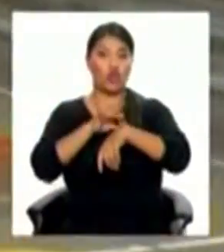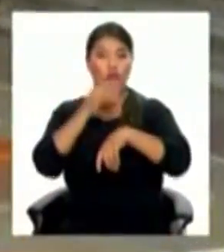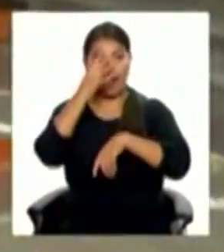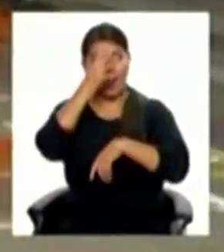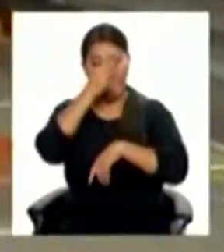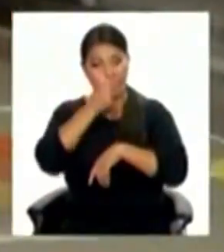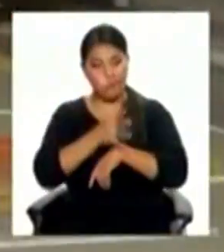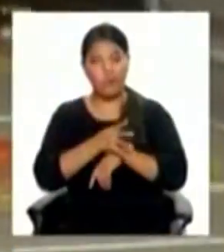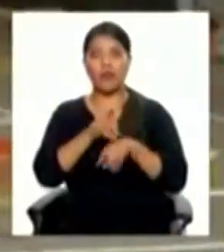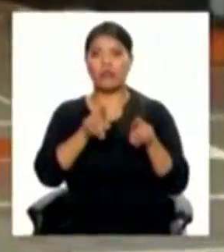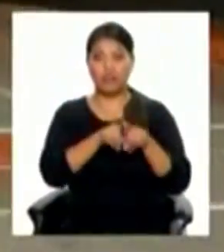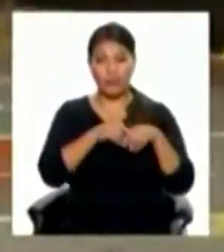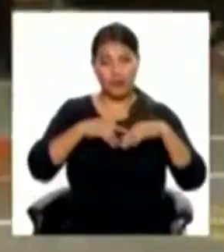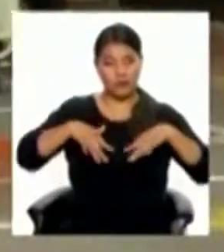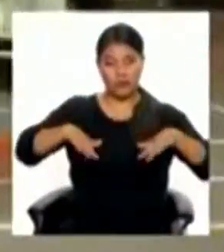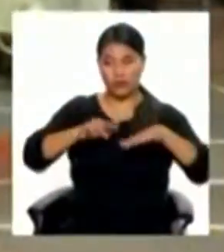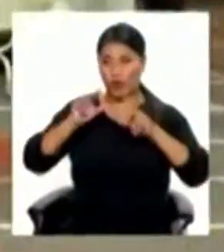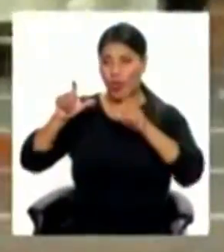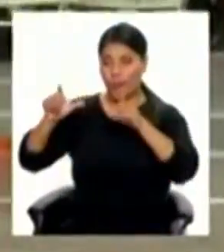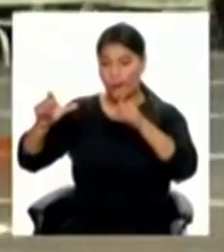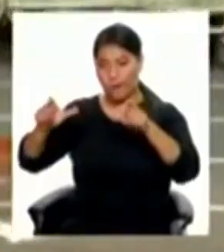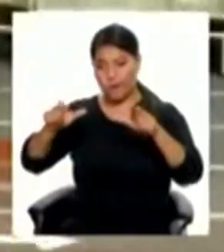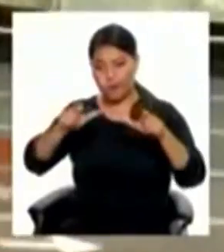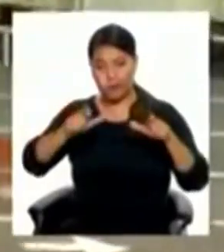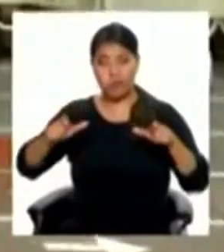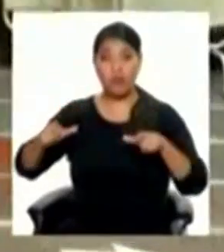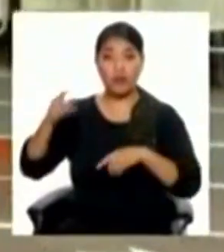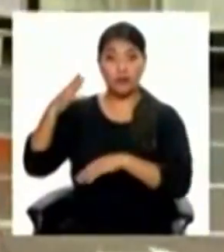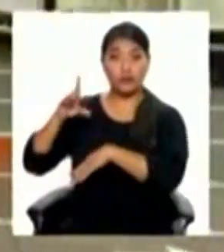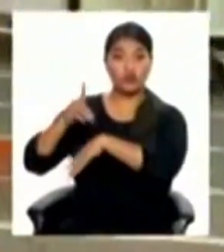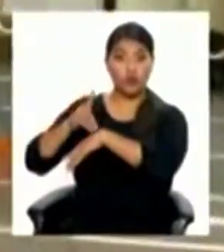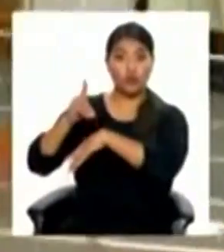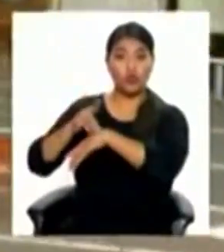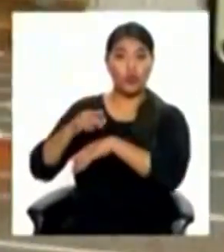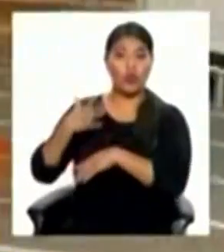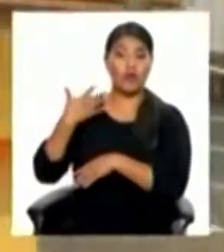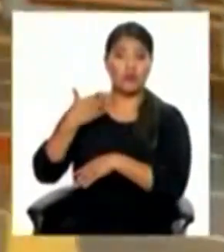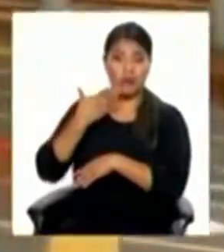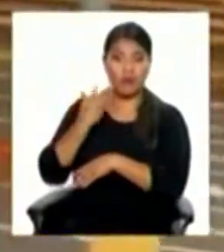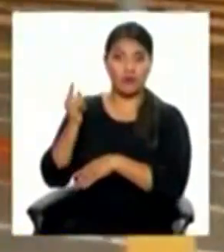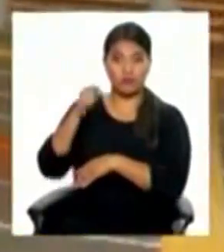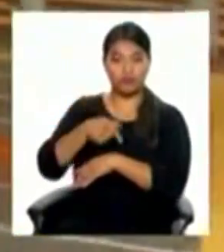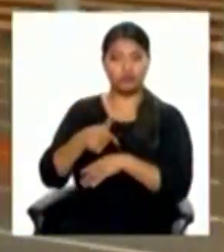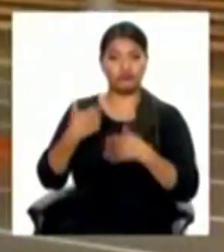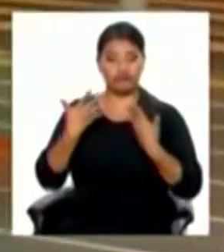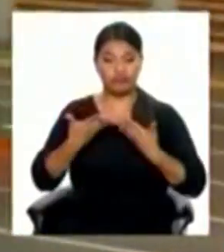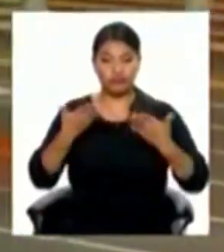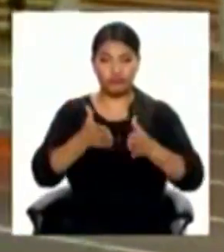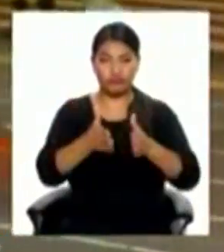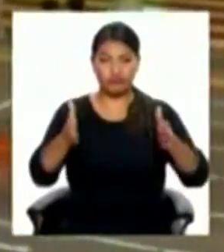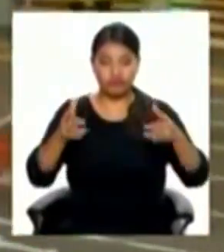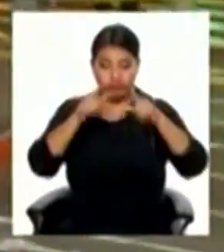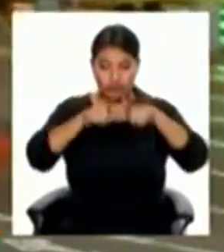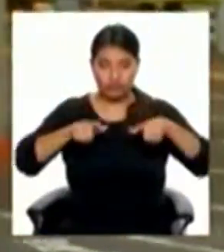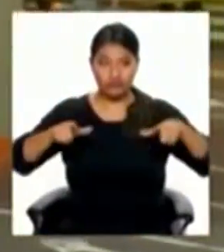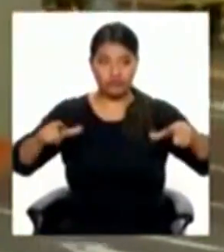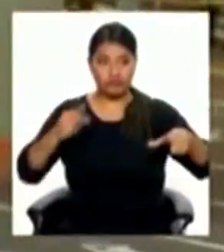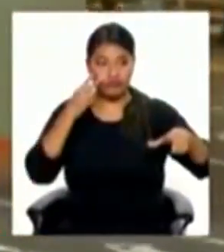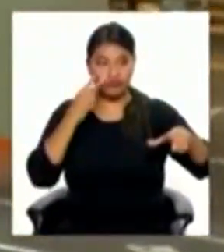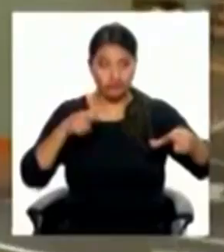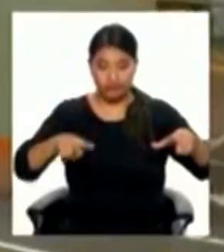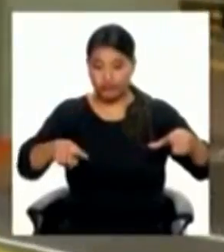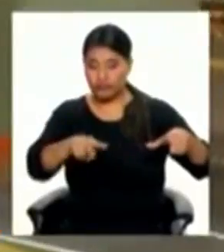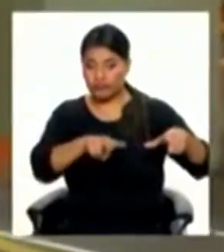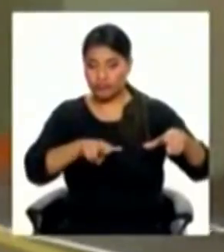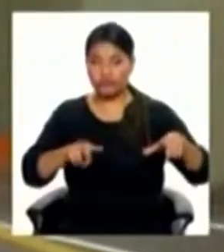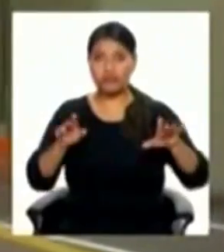se encuentran presentes en estos momentos los médicos legistas, quienes han acudido hasta la escena del crimen, que ustedes pueden observar